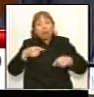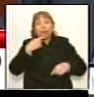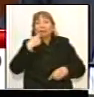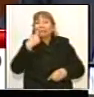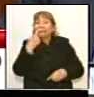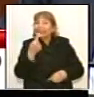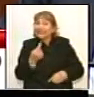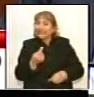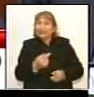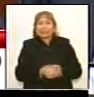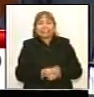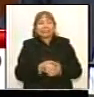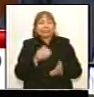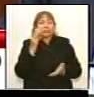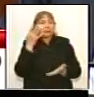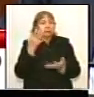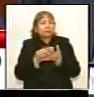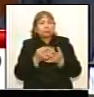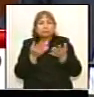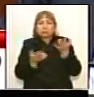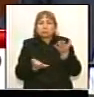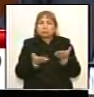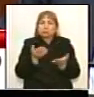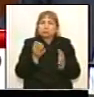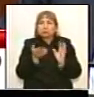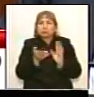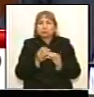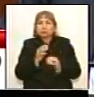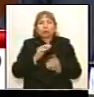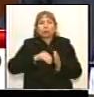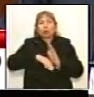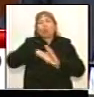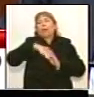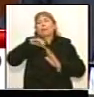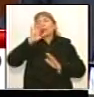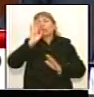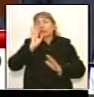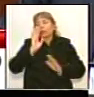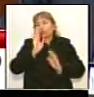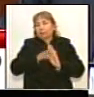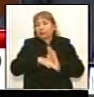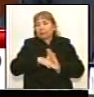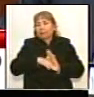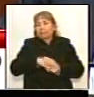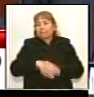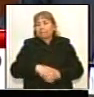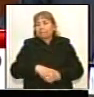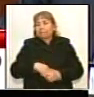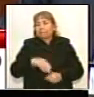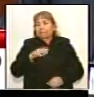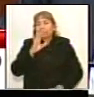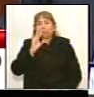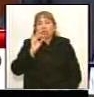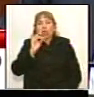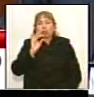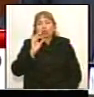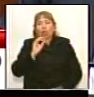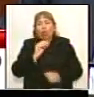que las penas máximas serían no mayor, o las penas máximas no serían no mayor de 8